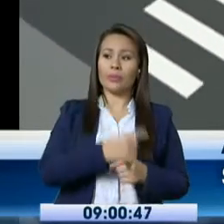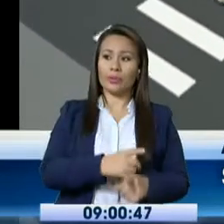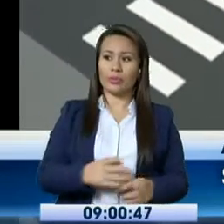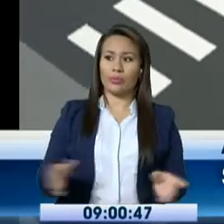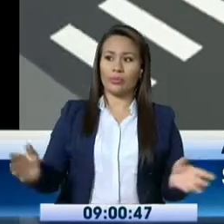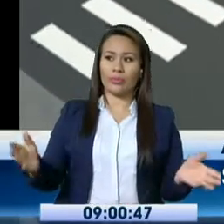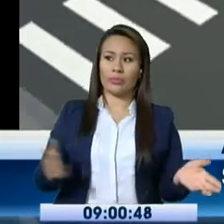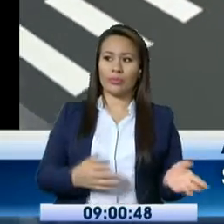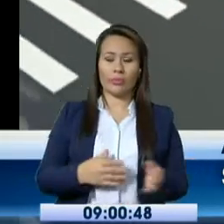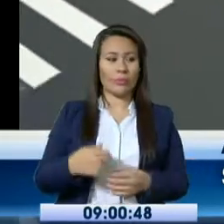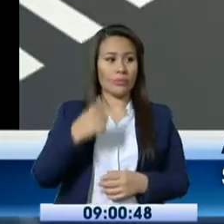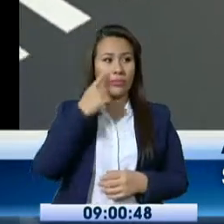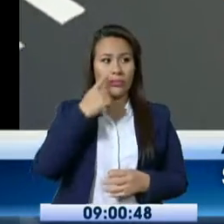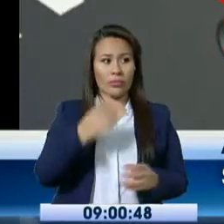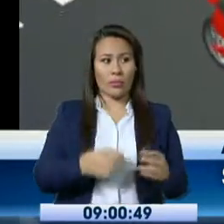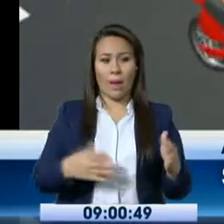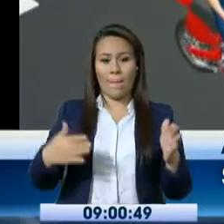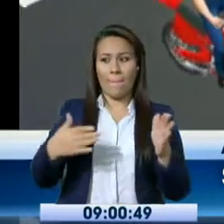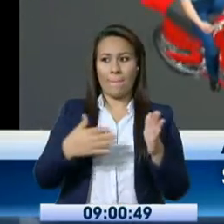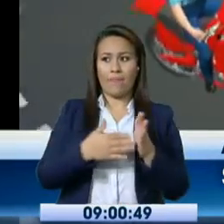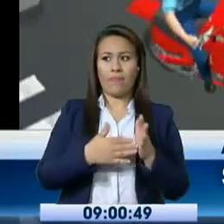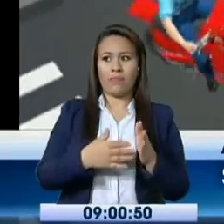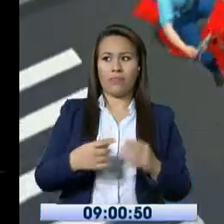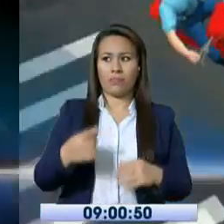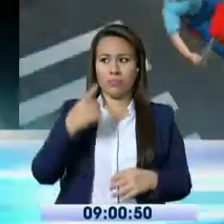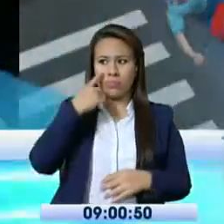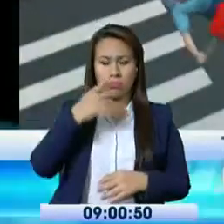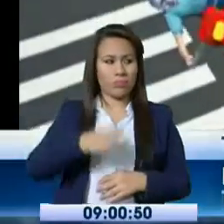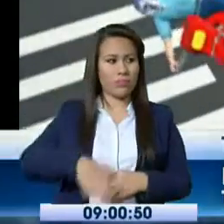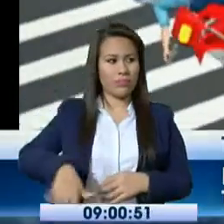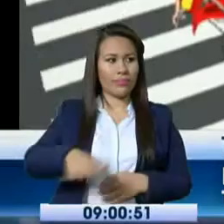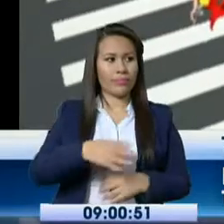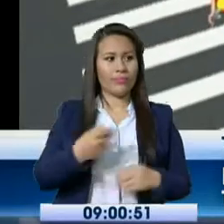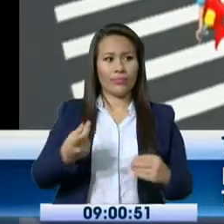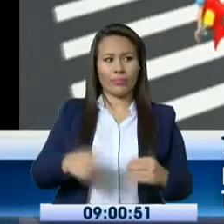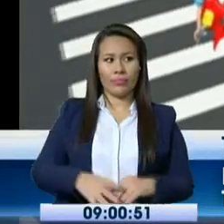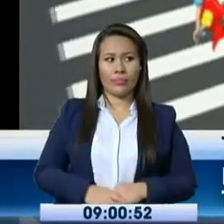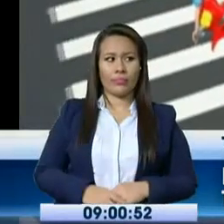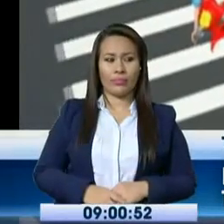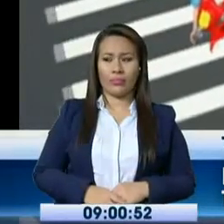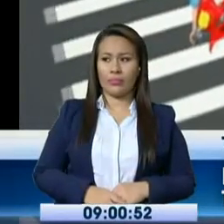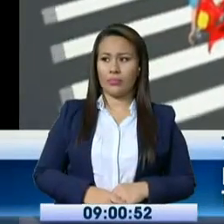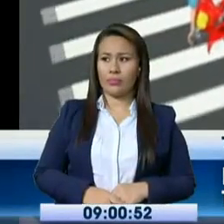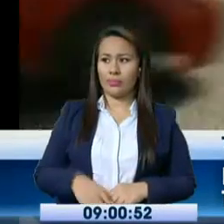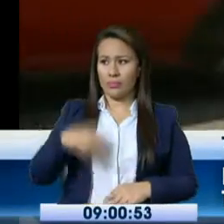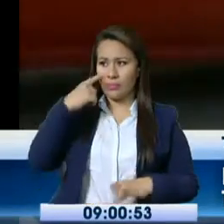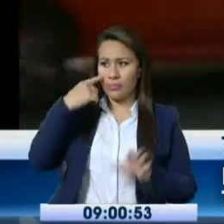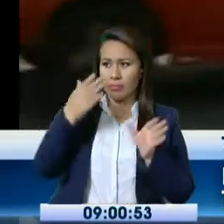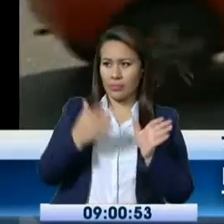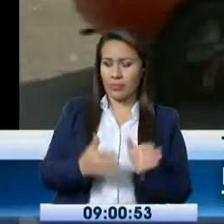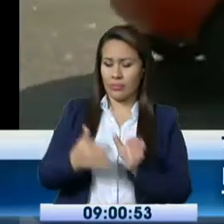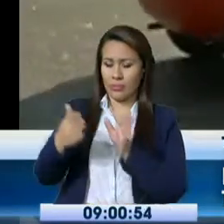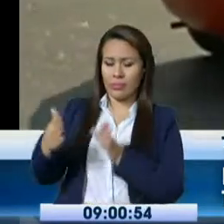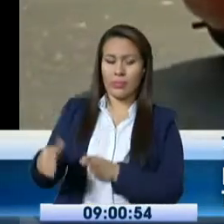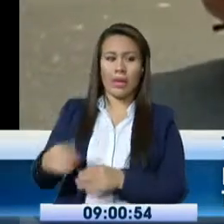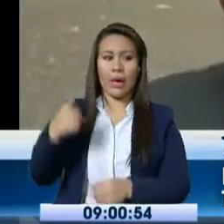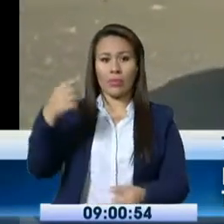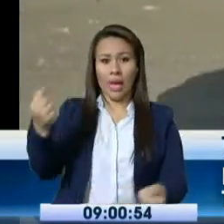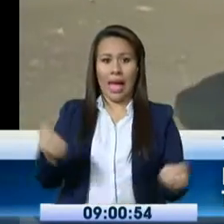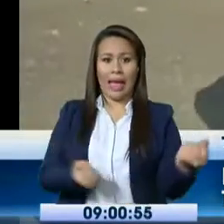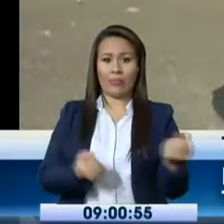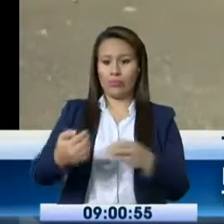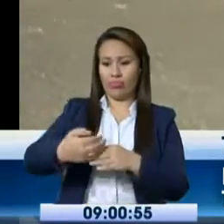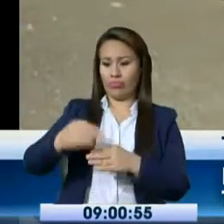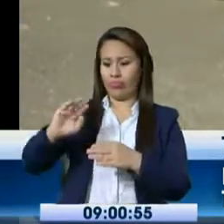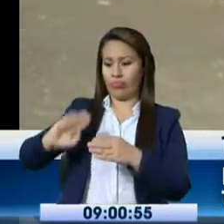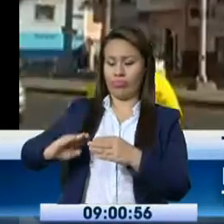mata al de la moto. Nosotros pensábamos que lo había matado porque el impacto fue fuerte. Es una camioneta de doble cabina con carpa de